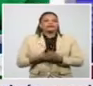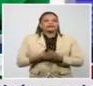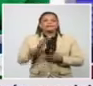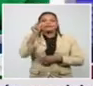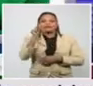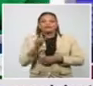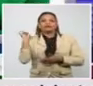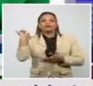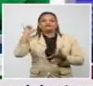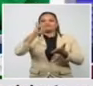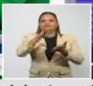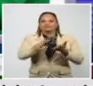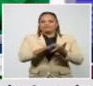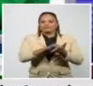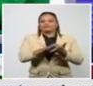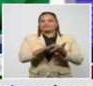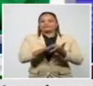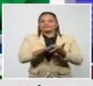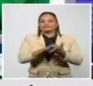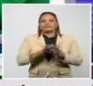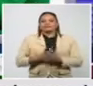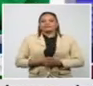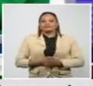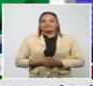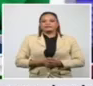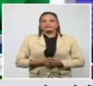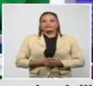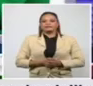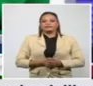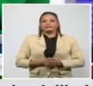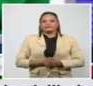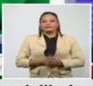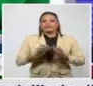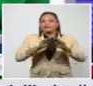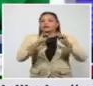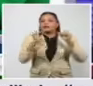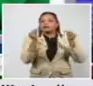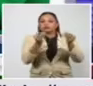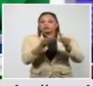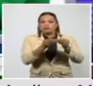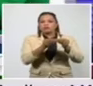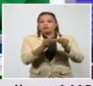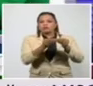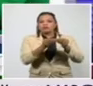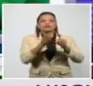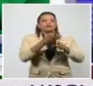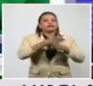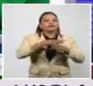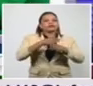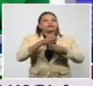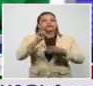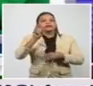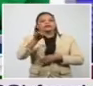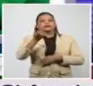el exterior de nuestro país, que en el acumulado pues representan el